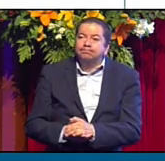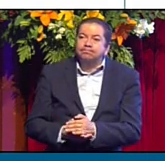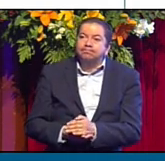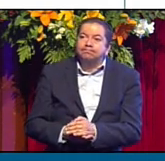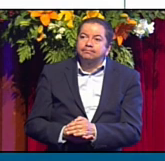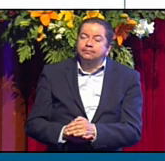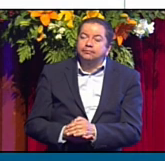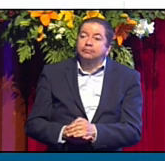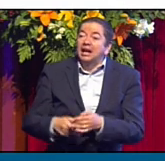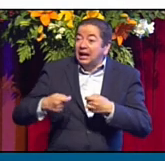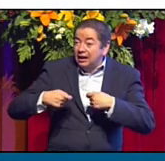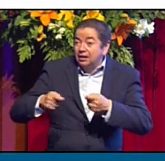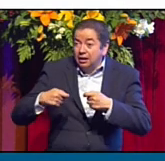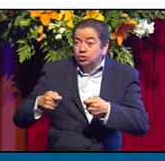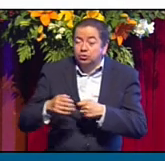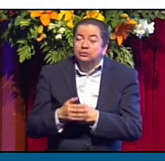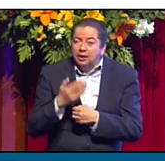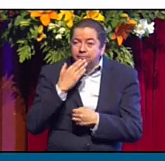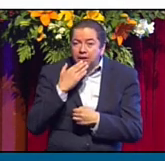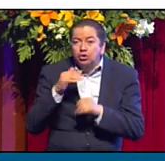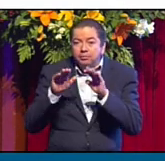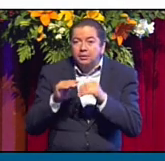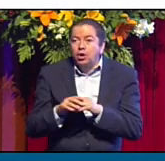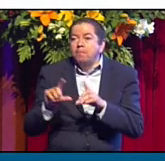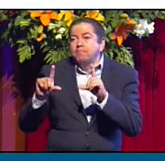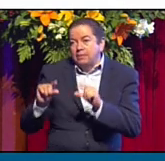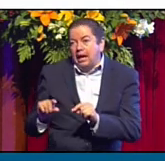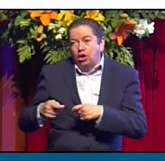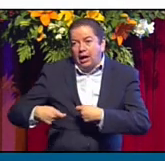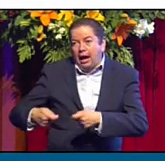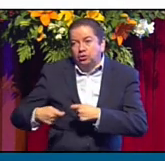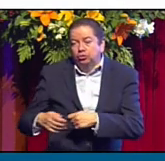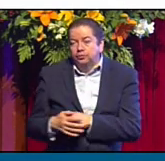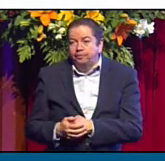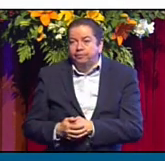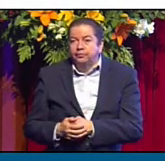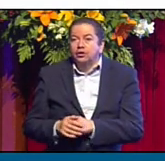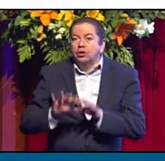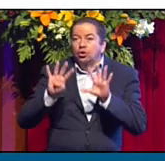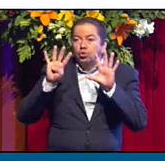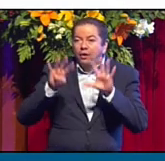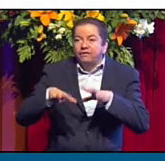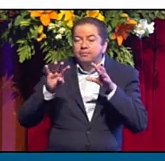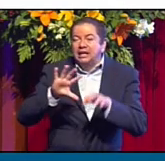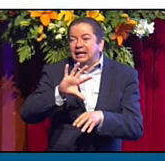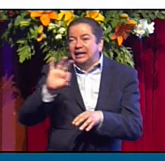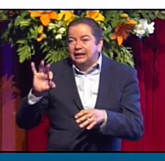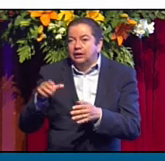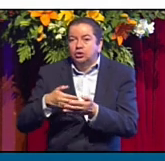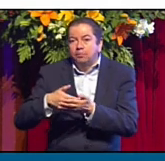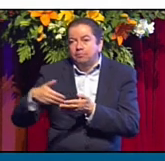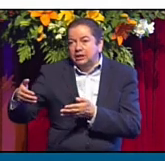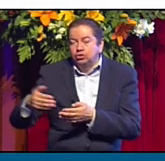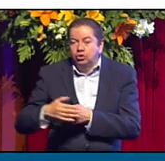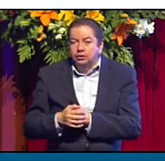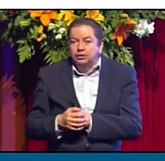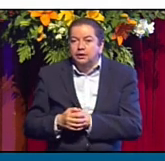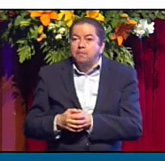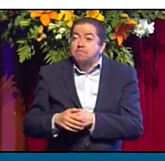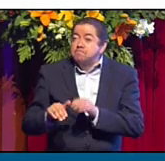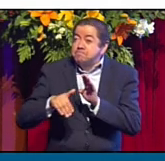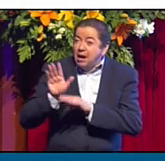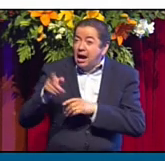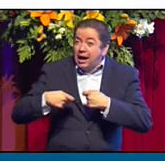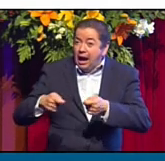Decirles que en gasto, también la misma historia, tenemos menor cantidad de gastos. Son 9.500 millones de pesos, donde el